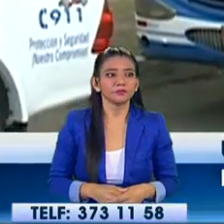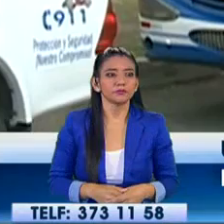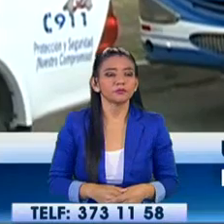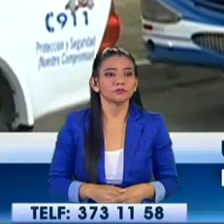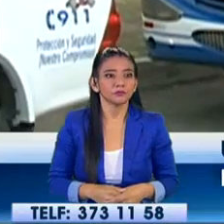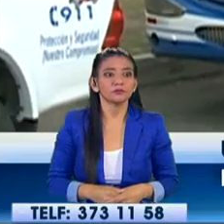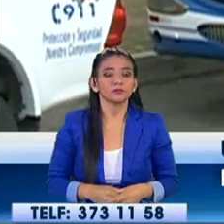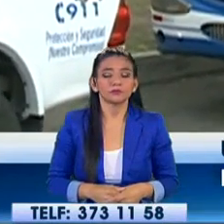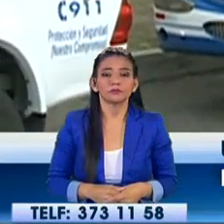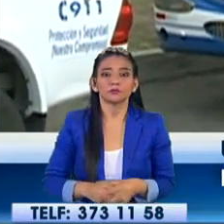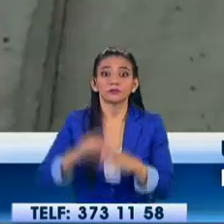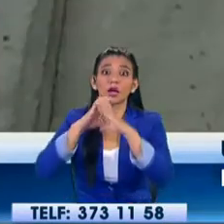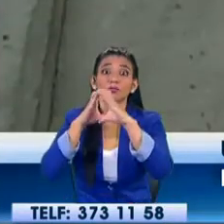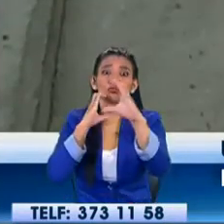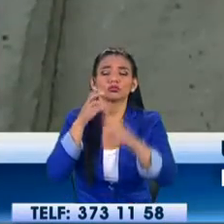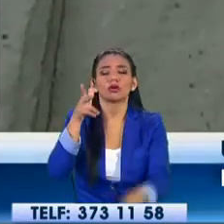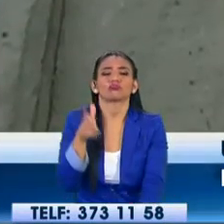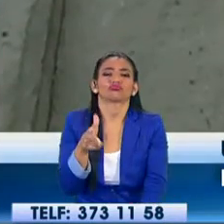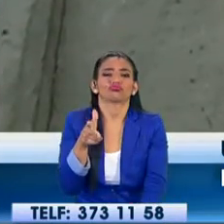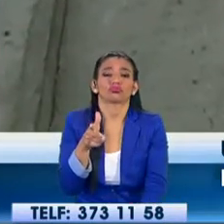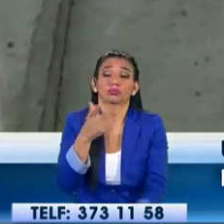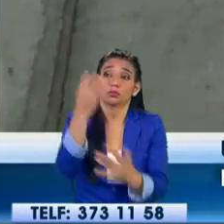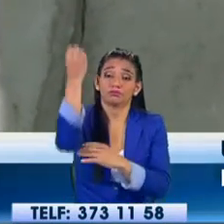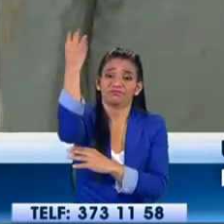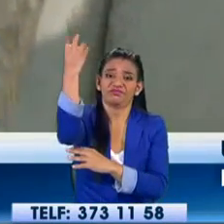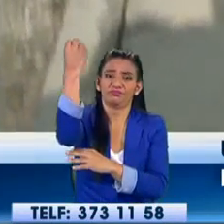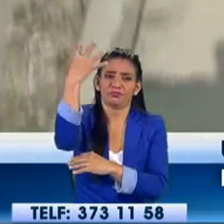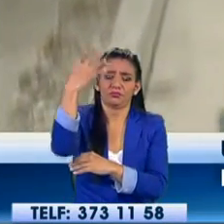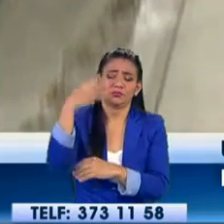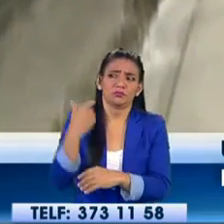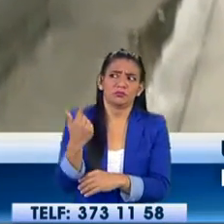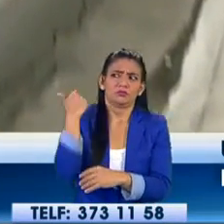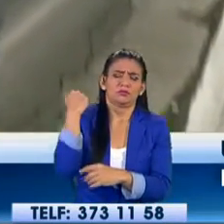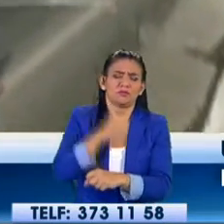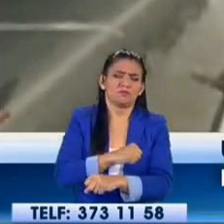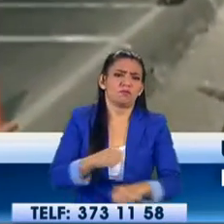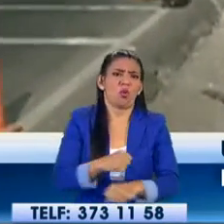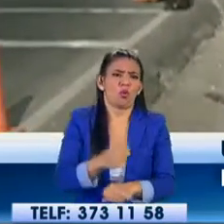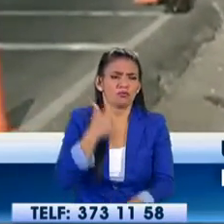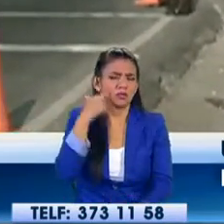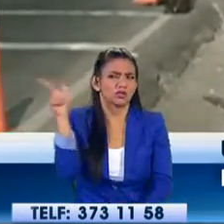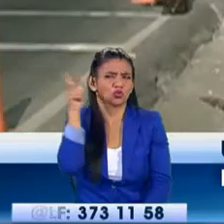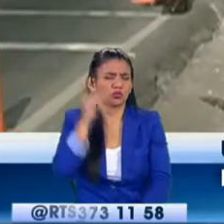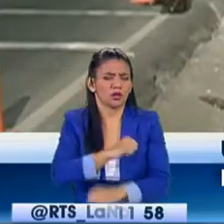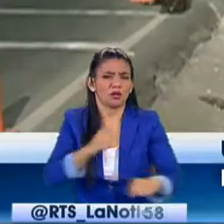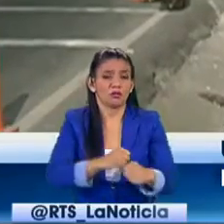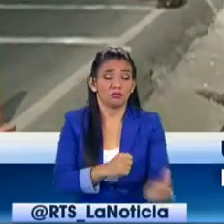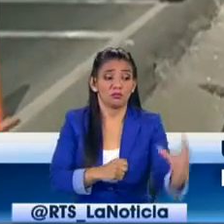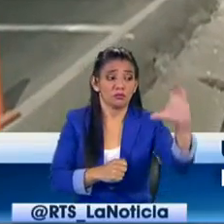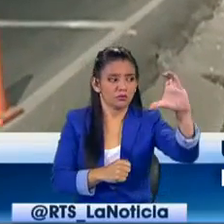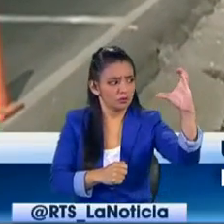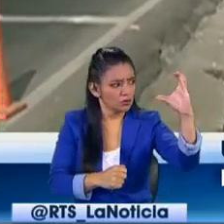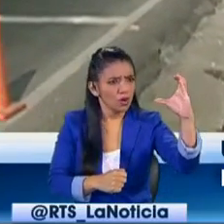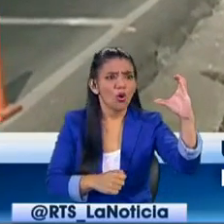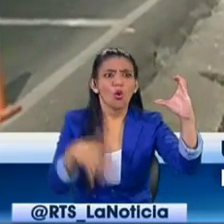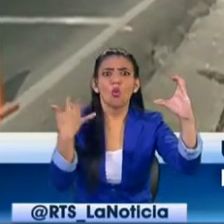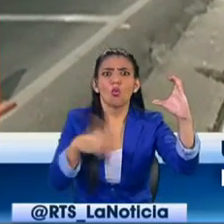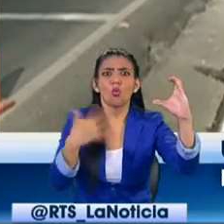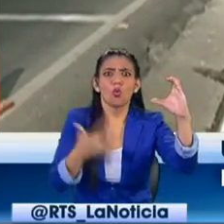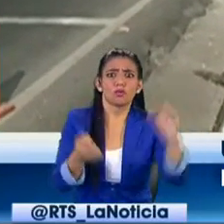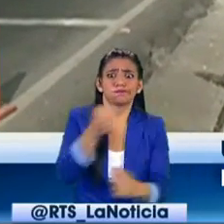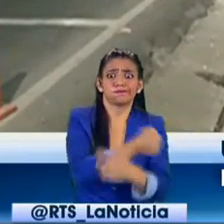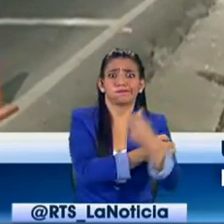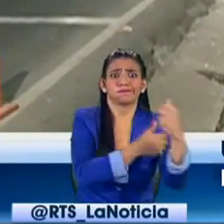Se detuvo para esperar el cambio de luz. De pronto un ruido llamó su atención. Miró por el retrovisor y una rápida maniobra evitó